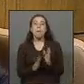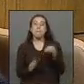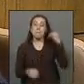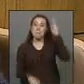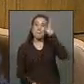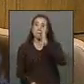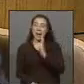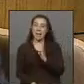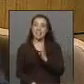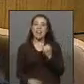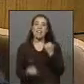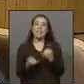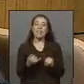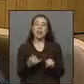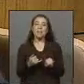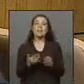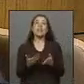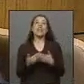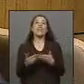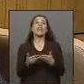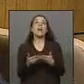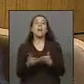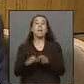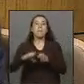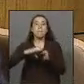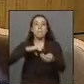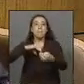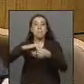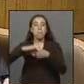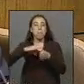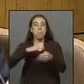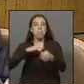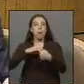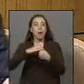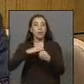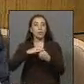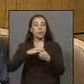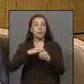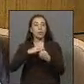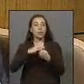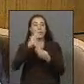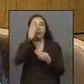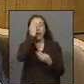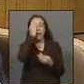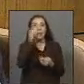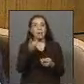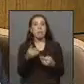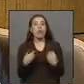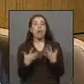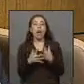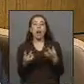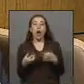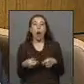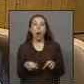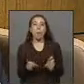terminar en el puerto de Coquimbo, generando una gran oportunidad para su